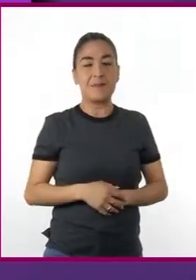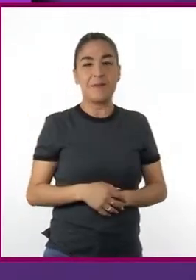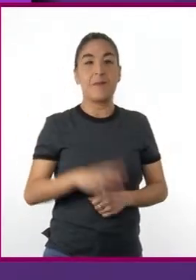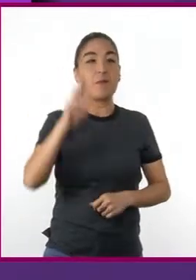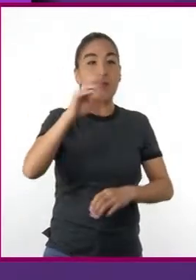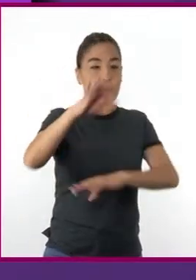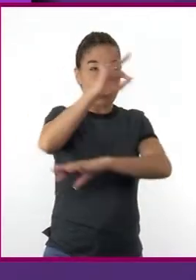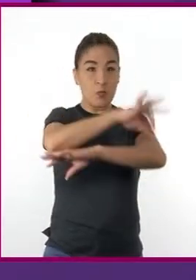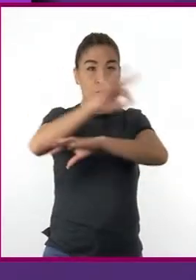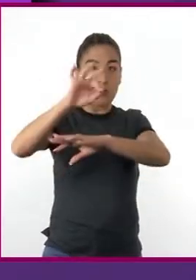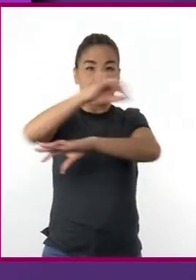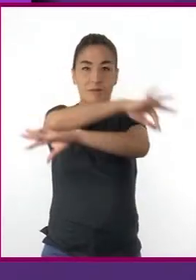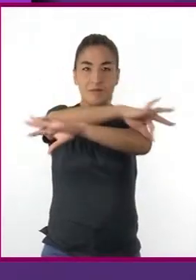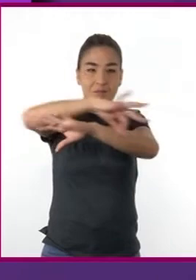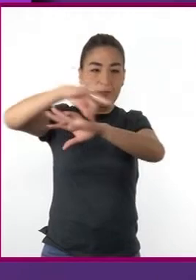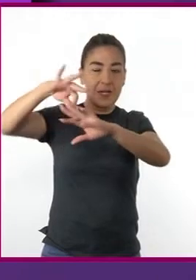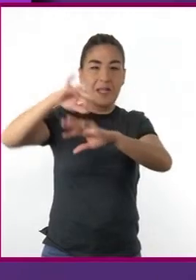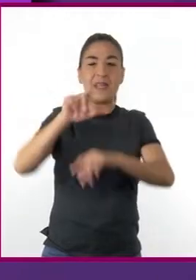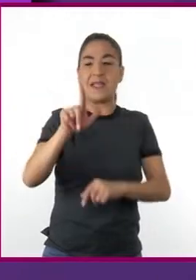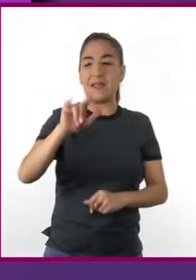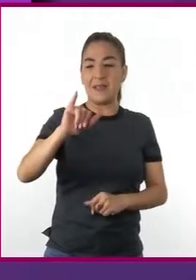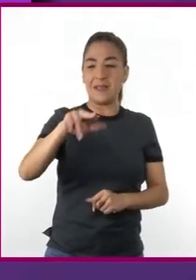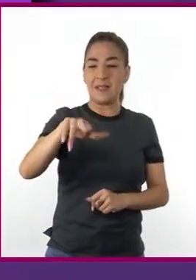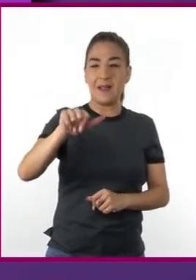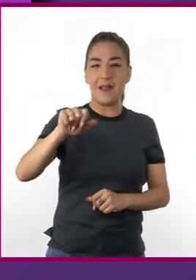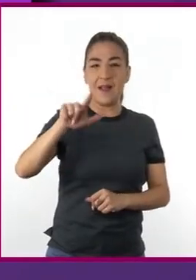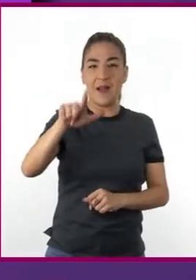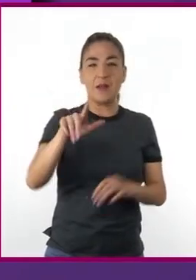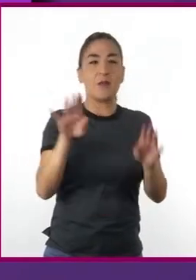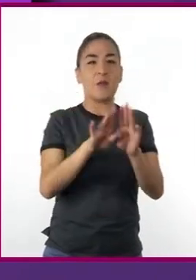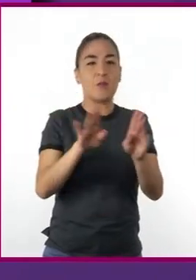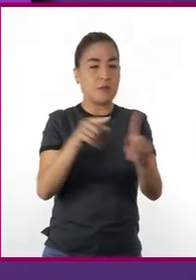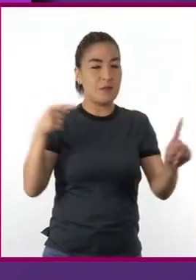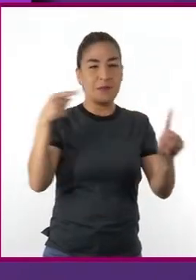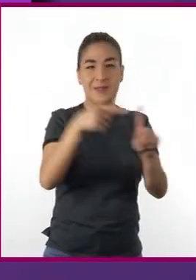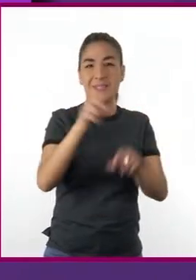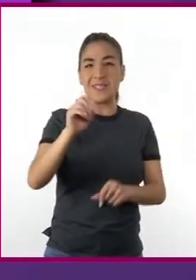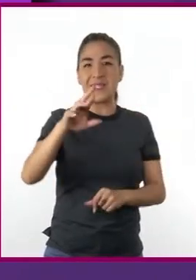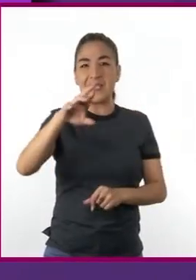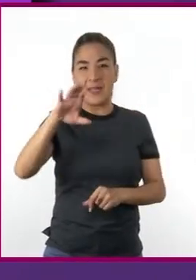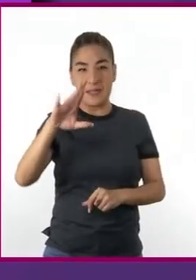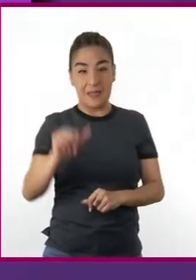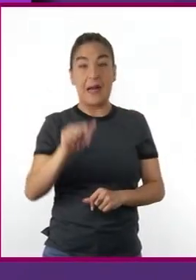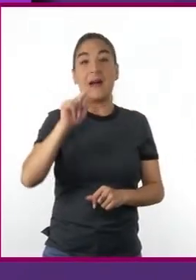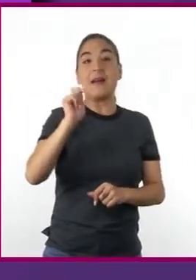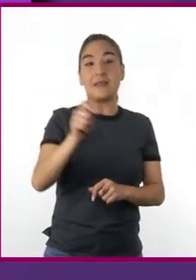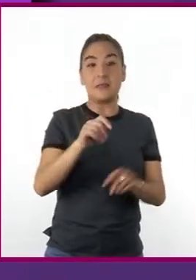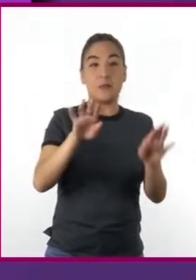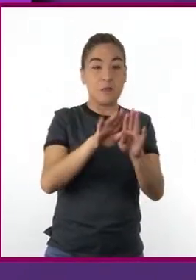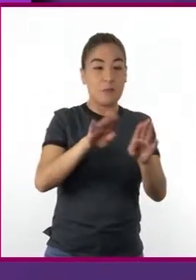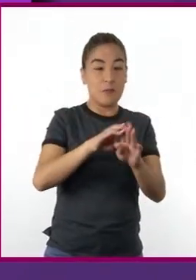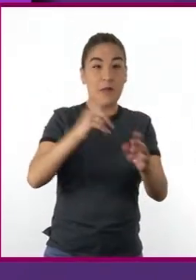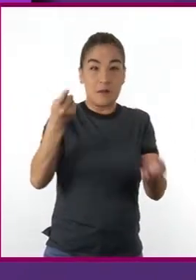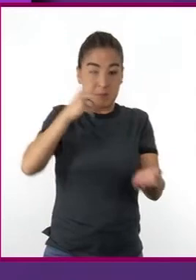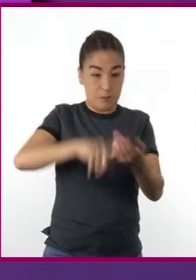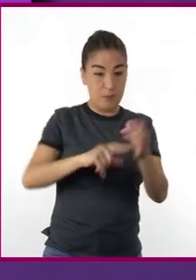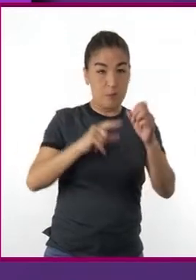que la gráfica es una variación lineal que no es de proporcionalidad directa, dado que la recta no pasa por el